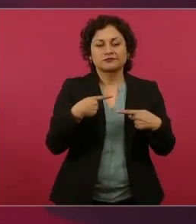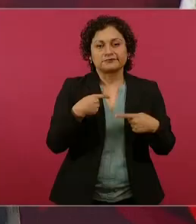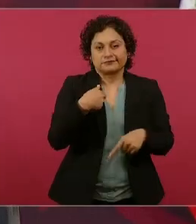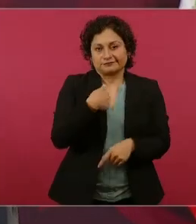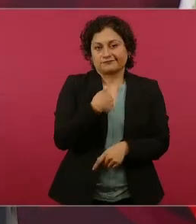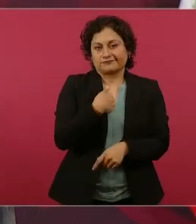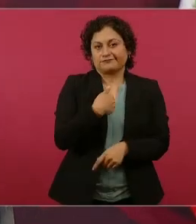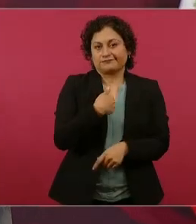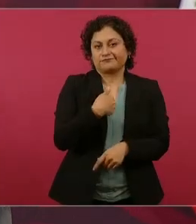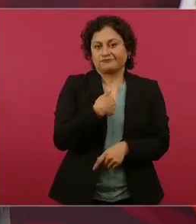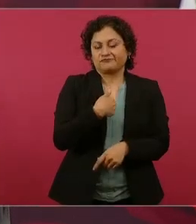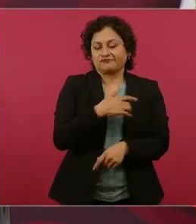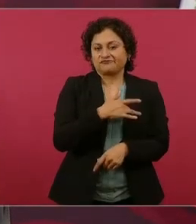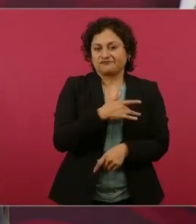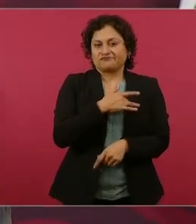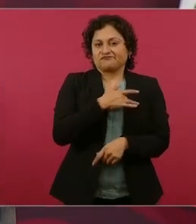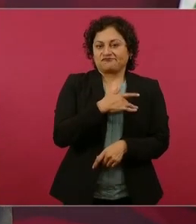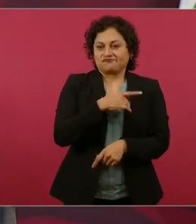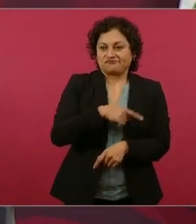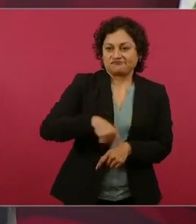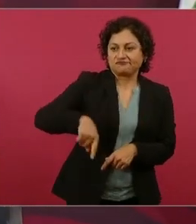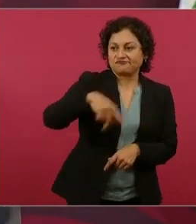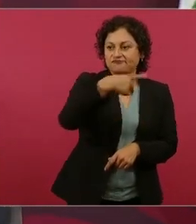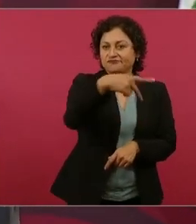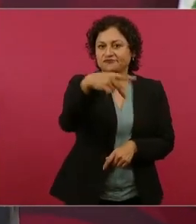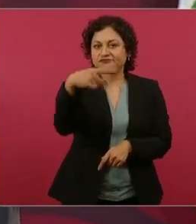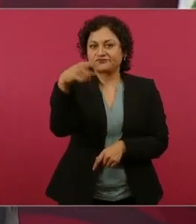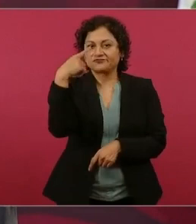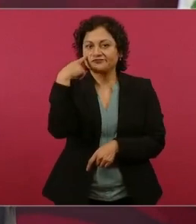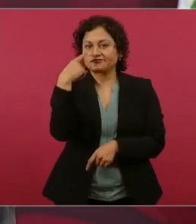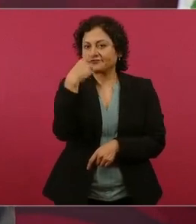y la voz del pueblo es la voz de…